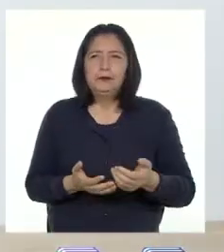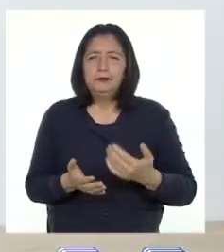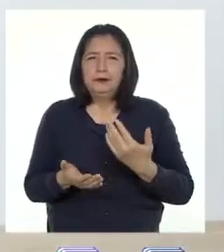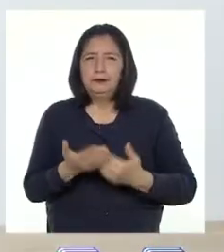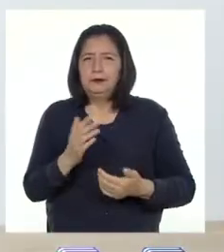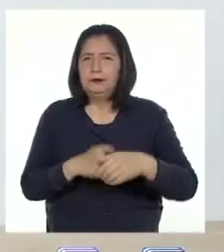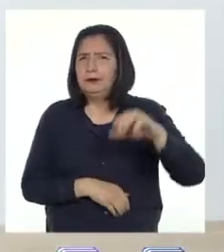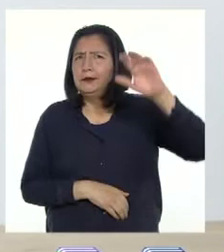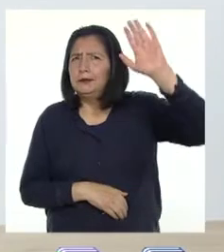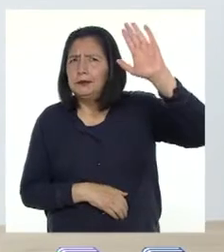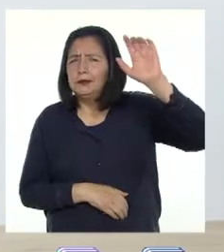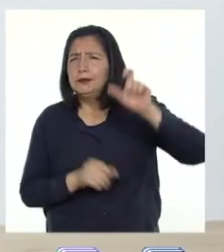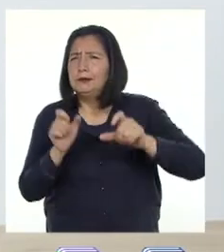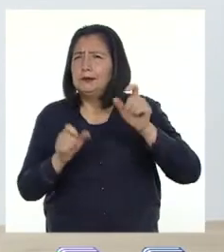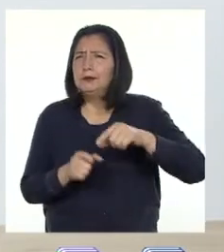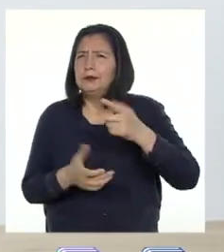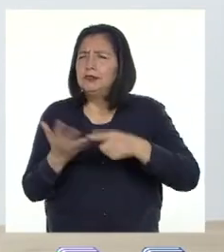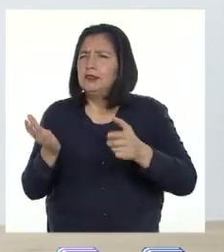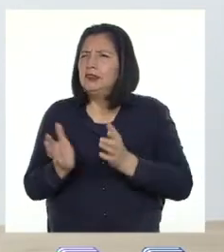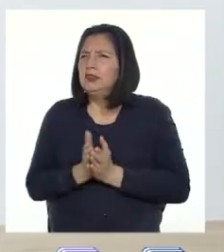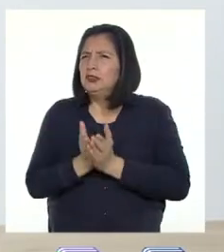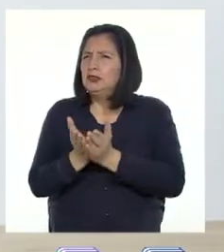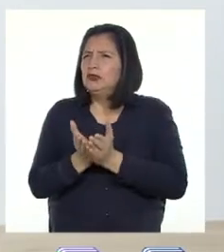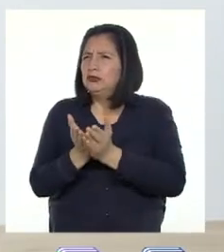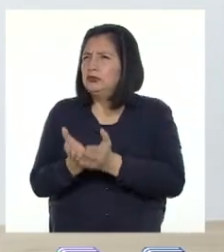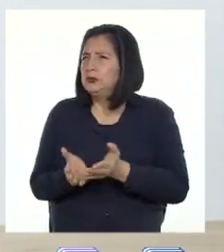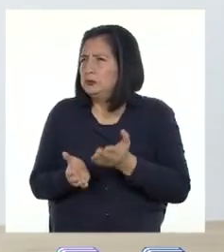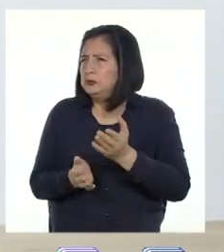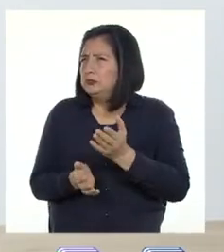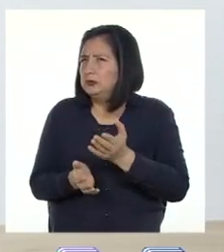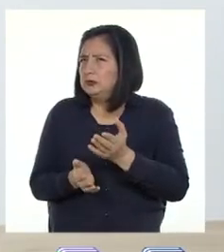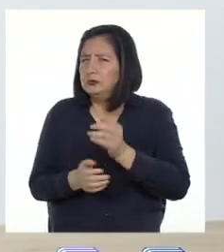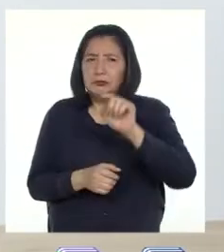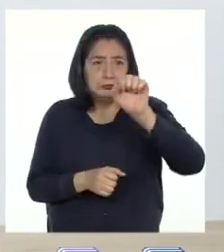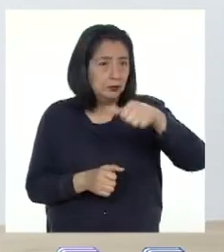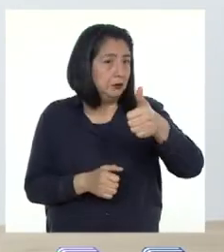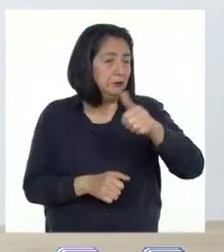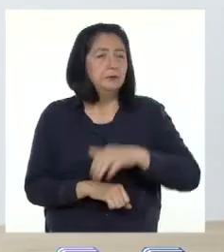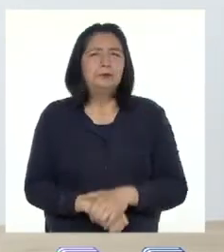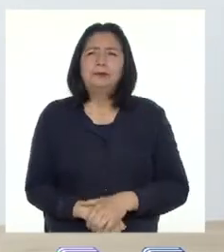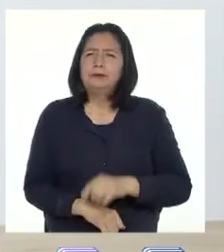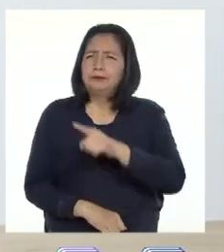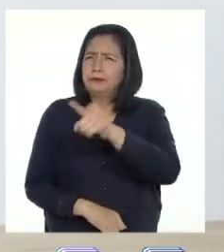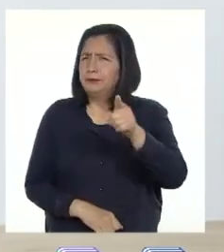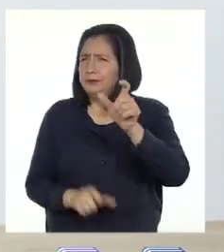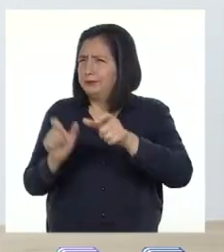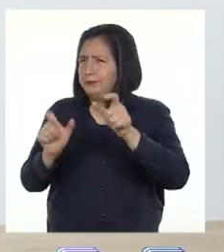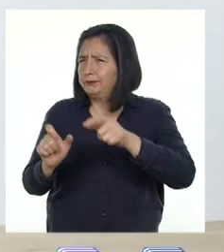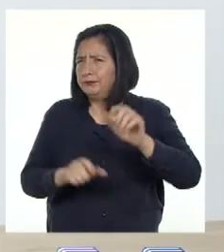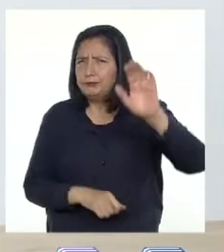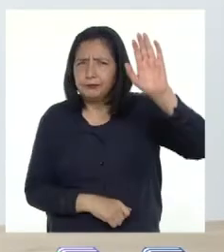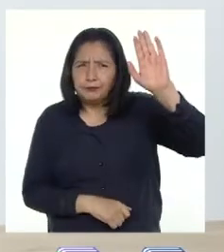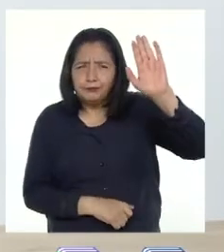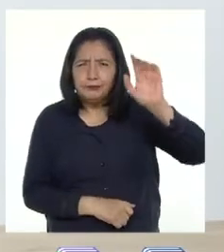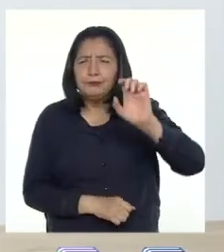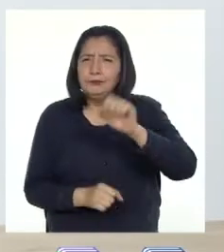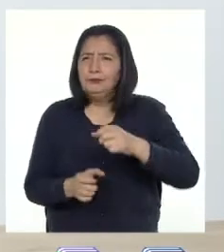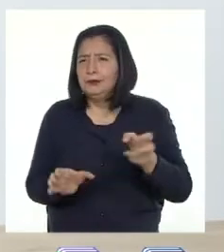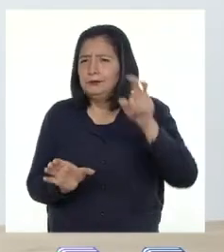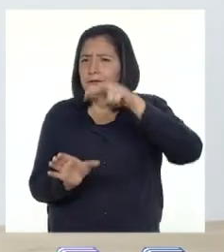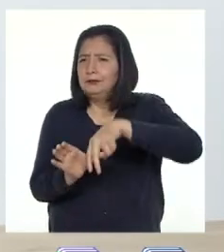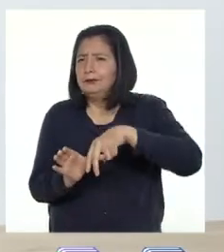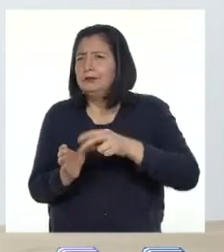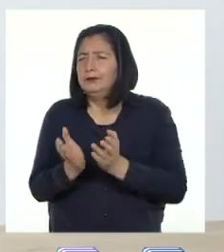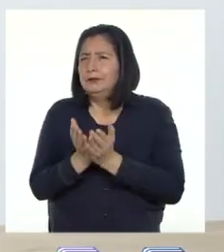la mano las personas que saben qué es un bote. Muy bien. Ahora levanten la mano las personas que se han subido un